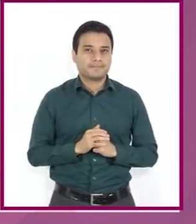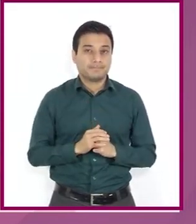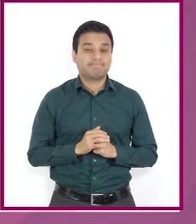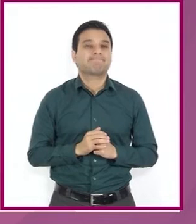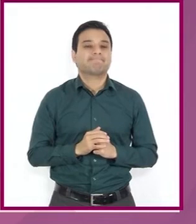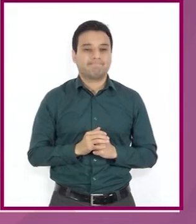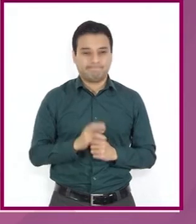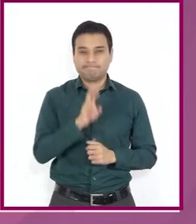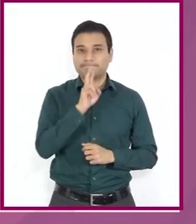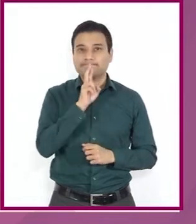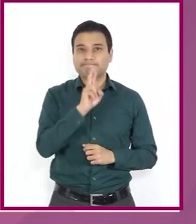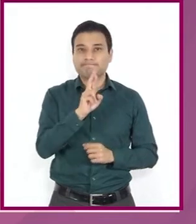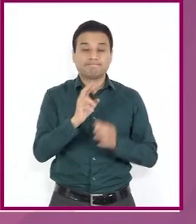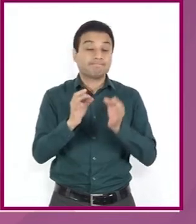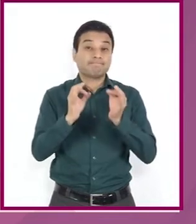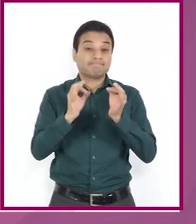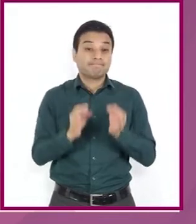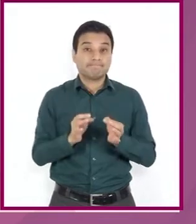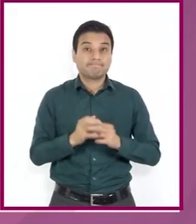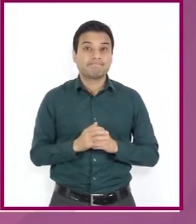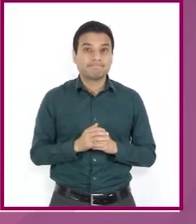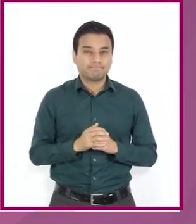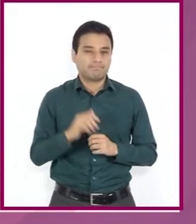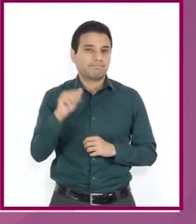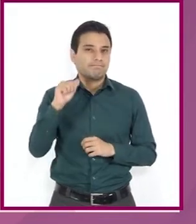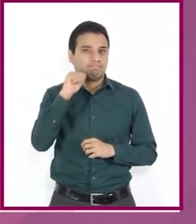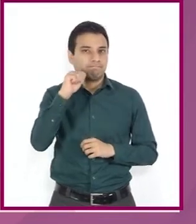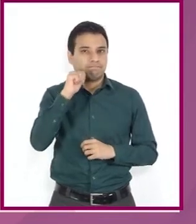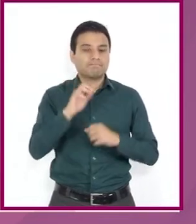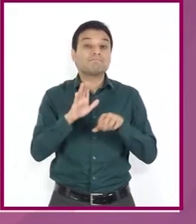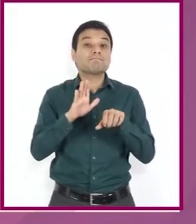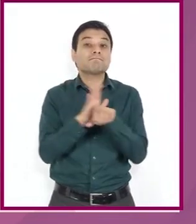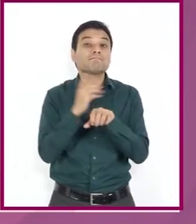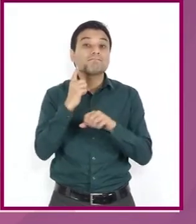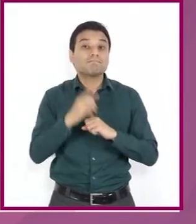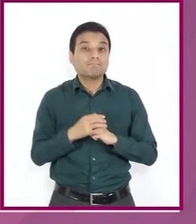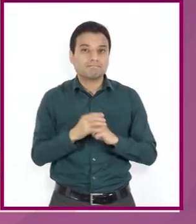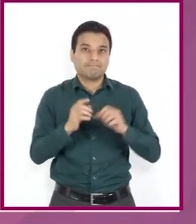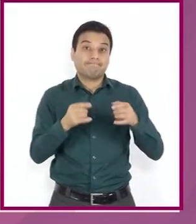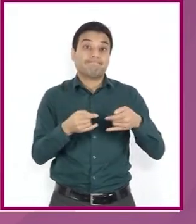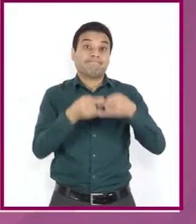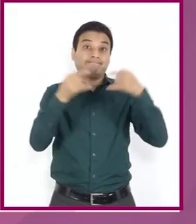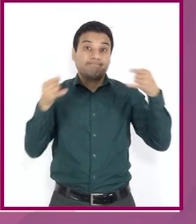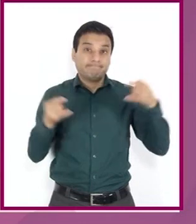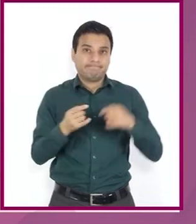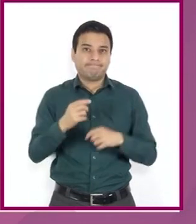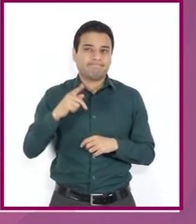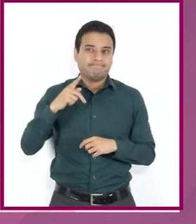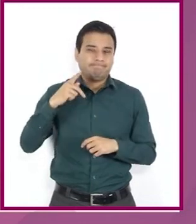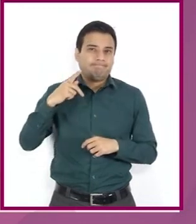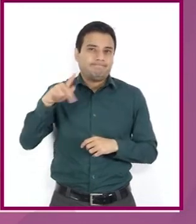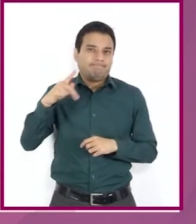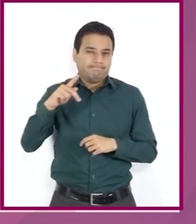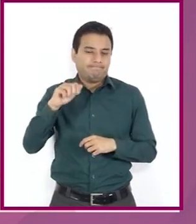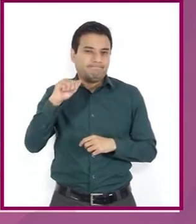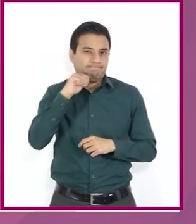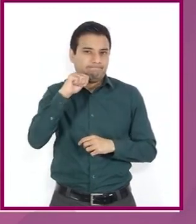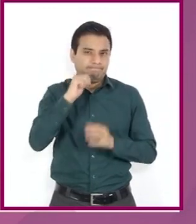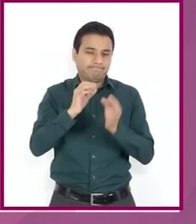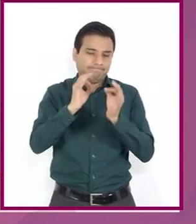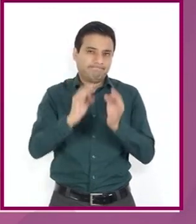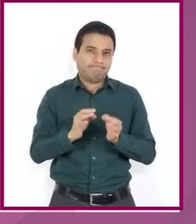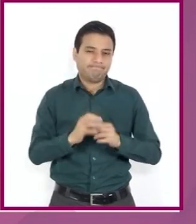la respuesta correcta es la C, ya que la historia se basa en lo que le pasó a Alejandro.